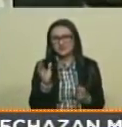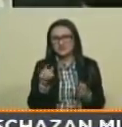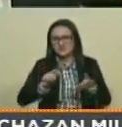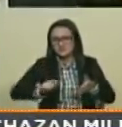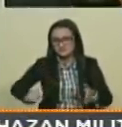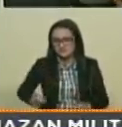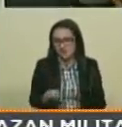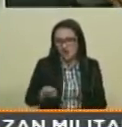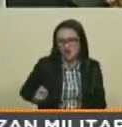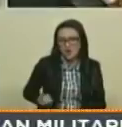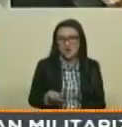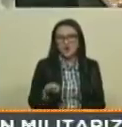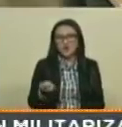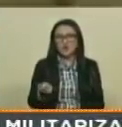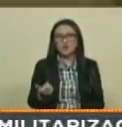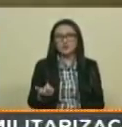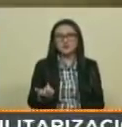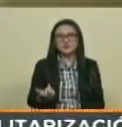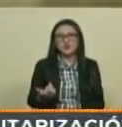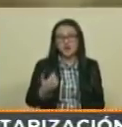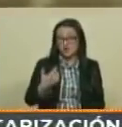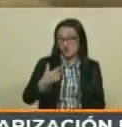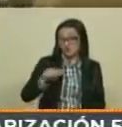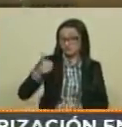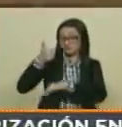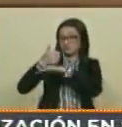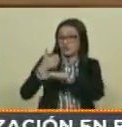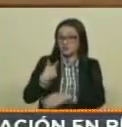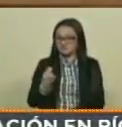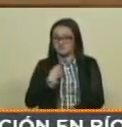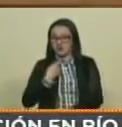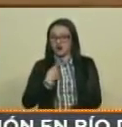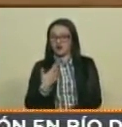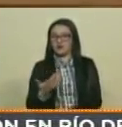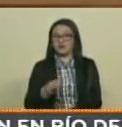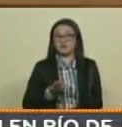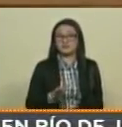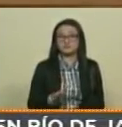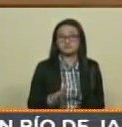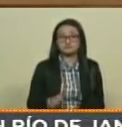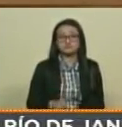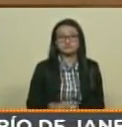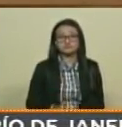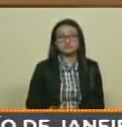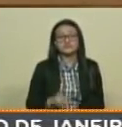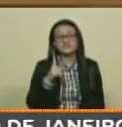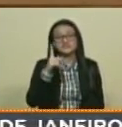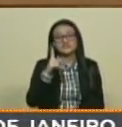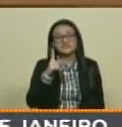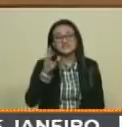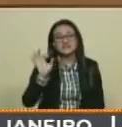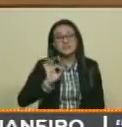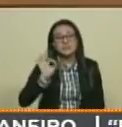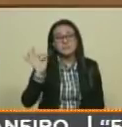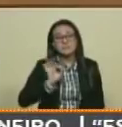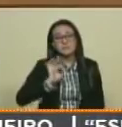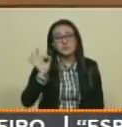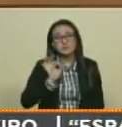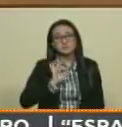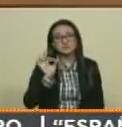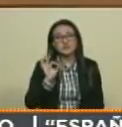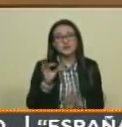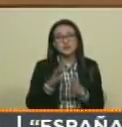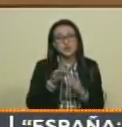extorsión, el tráfico de influencia, el abuso de poder. El 100% de todos esos